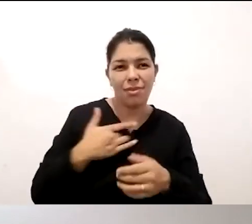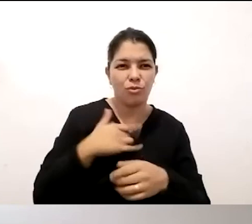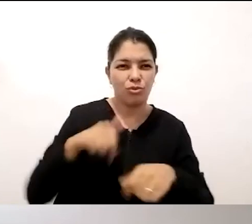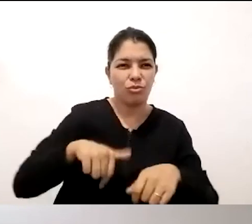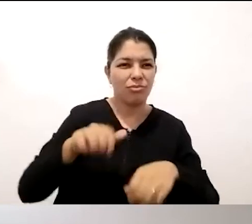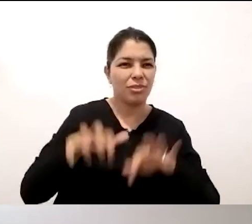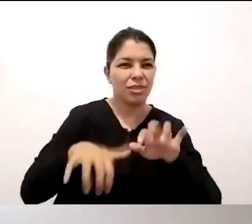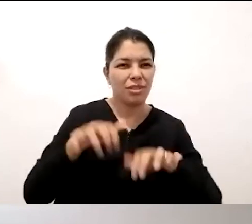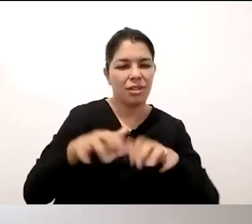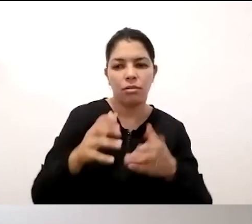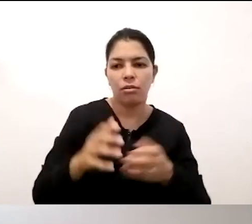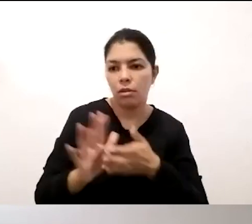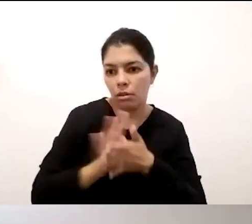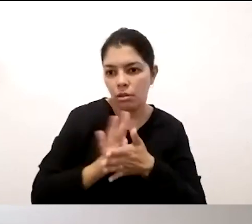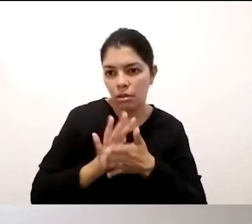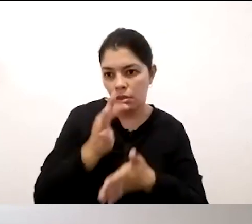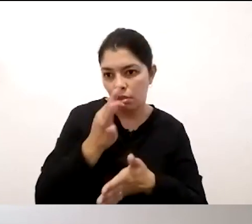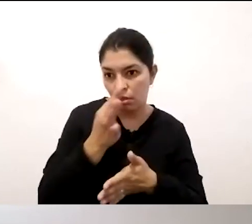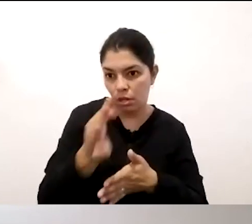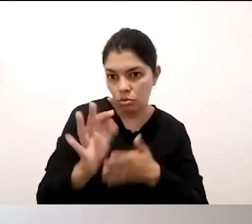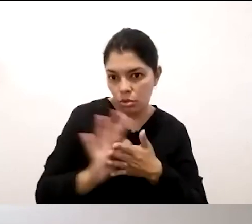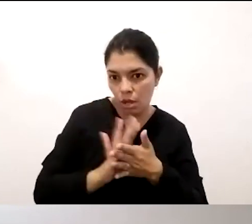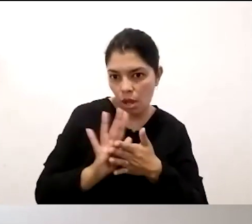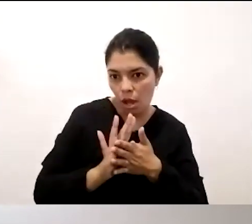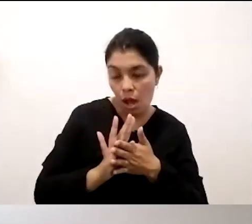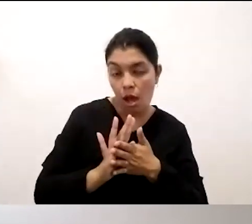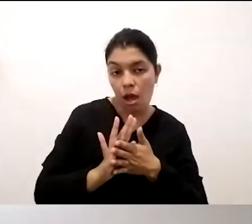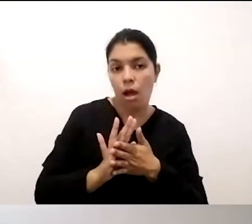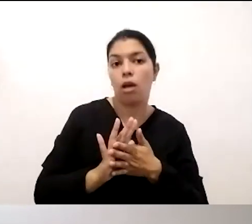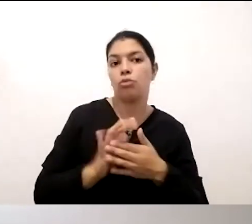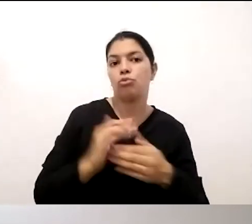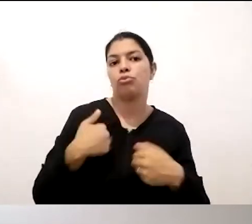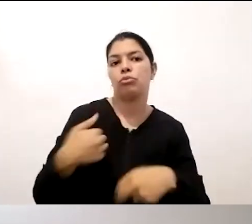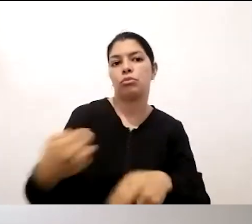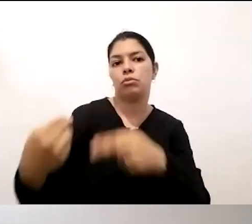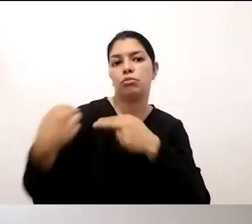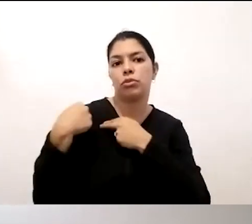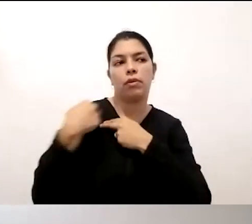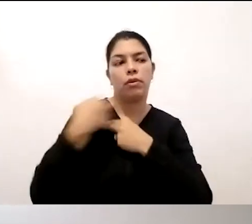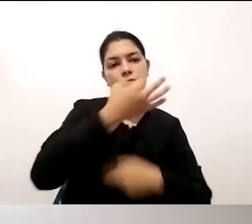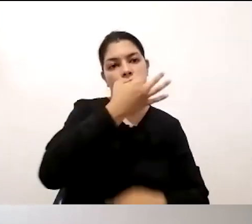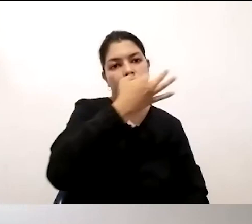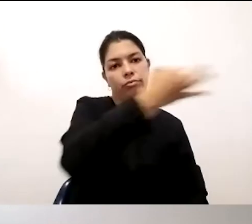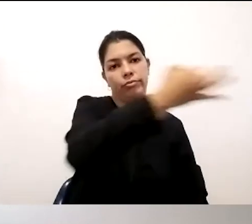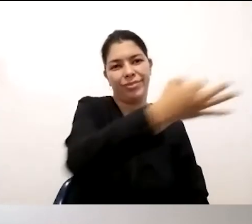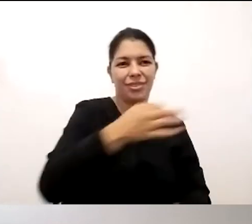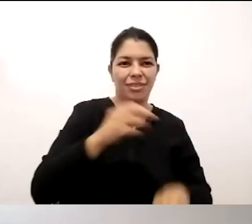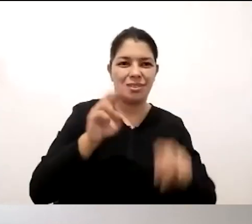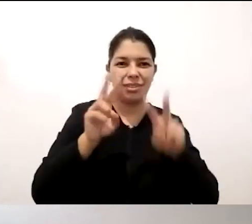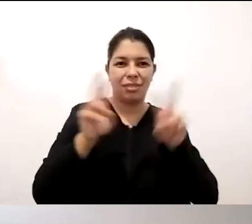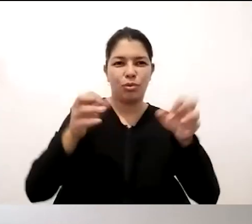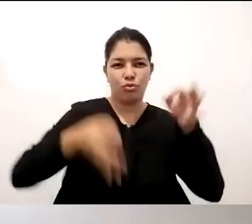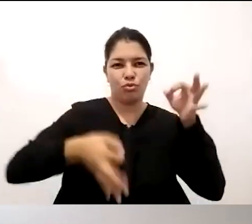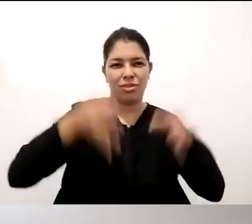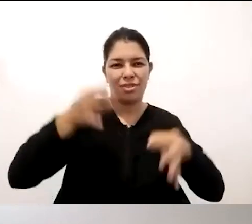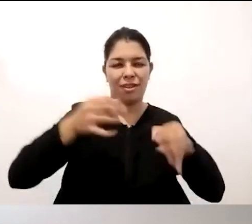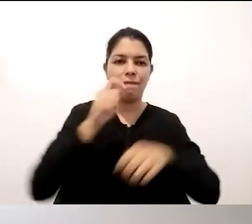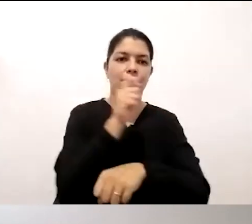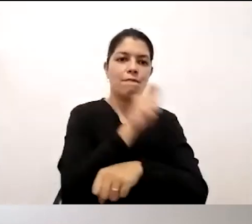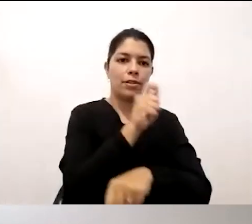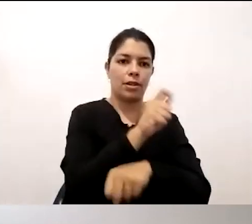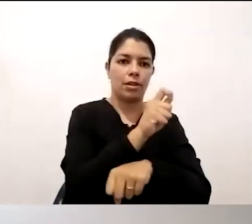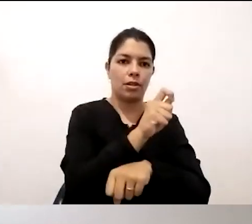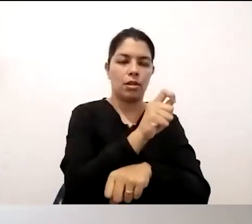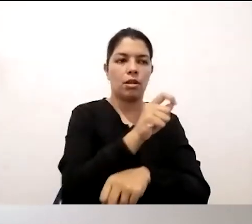deben hacerlo ante las entidades competentes, como son de justicia, que es Fiscalía, y de protección, que